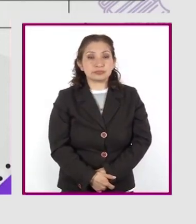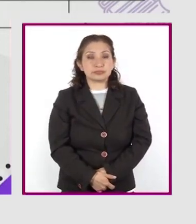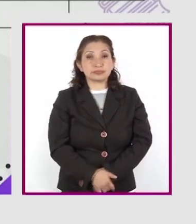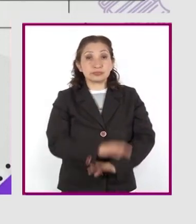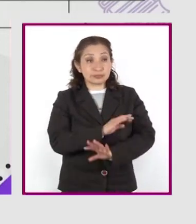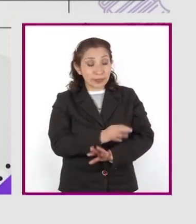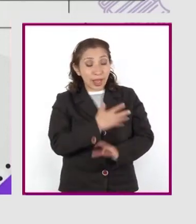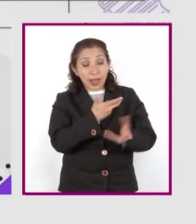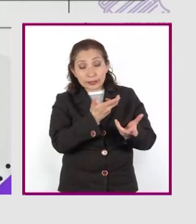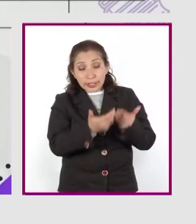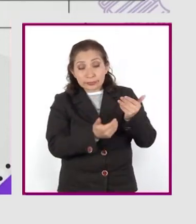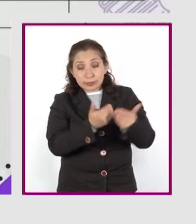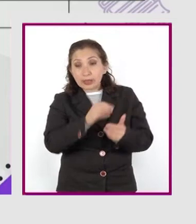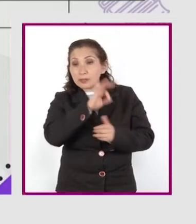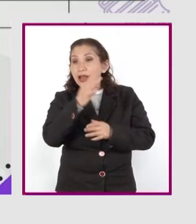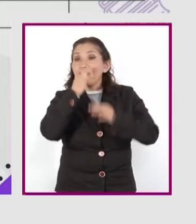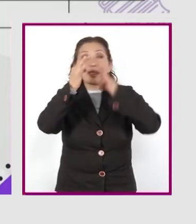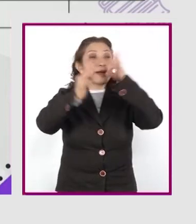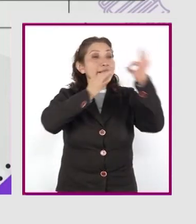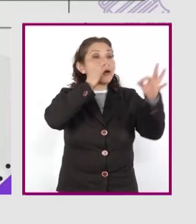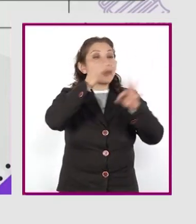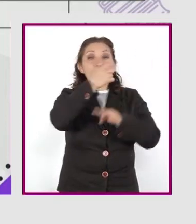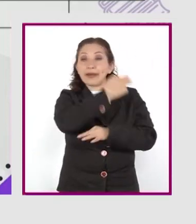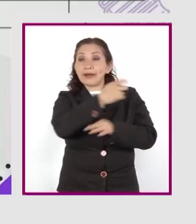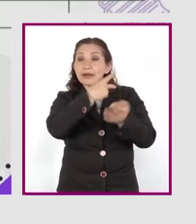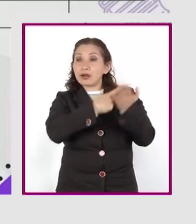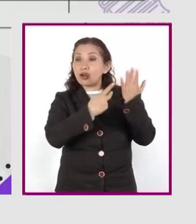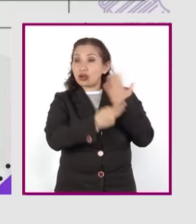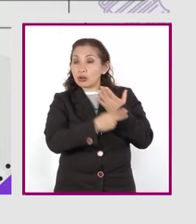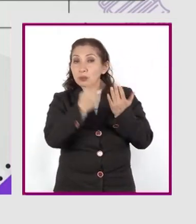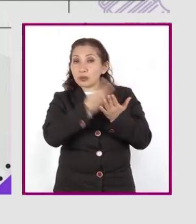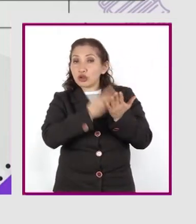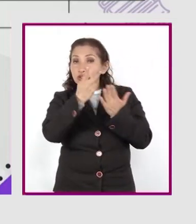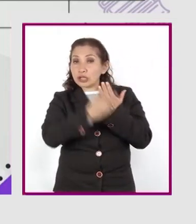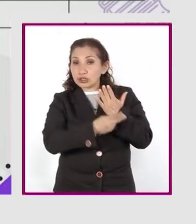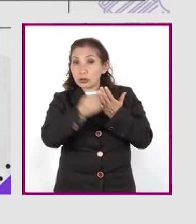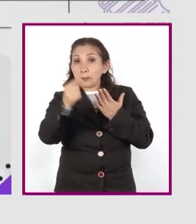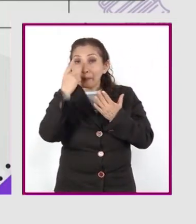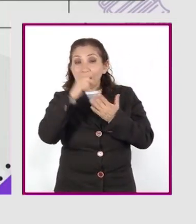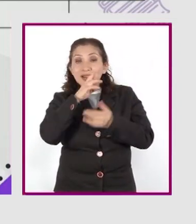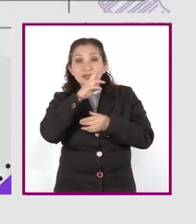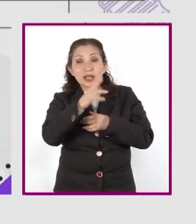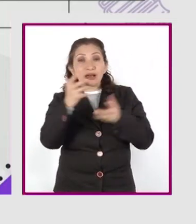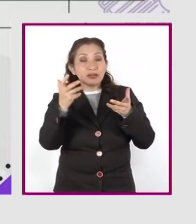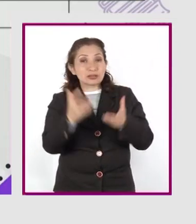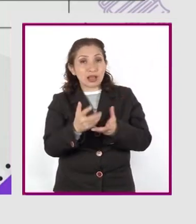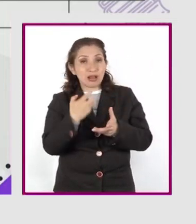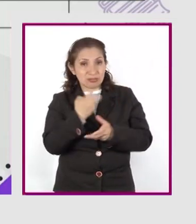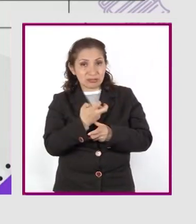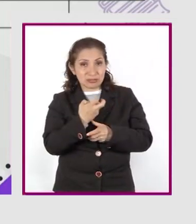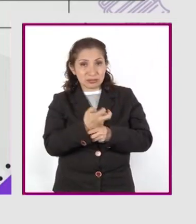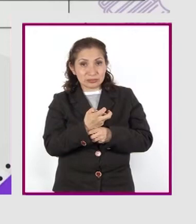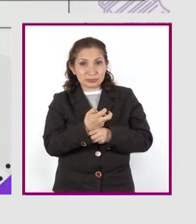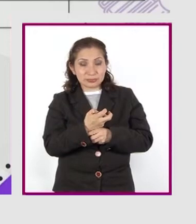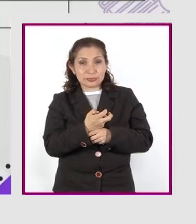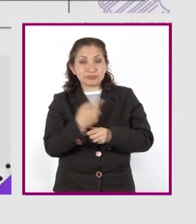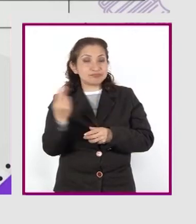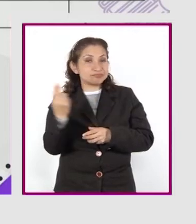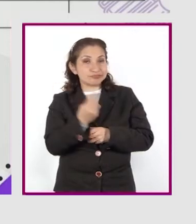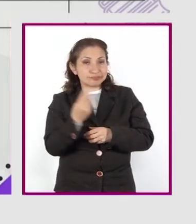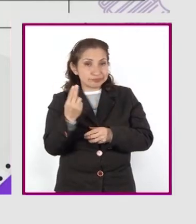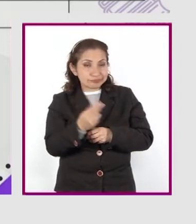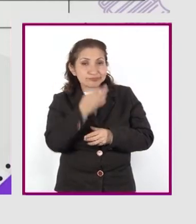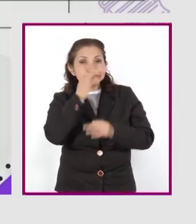Difundir o comunicar el proyecto. Para tener los resultados que se pretenden con la ejecución del proyecto, es